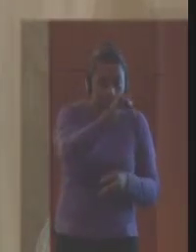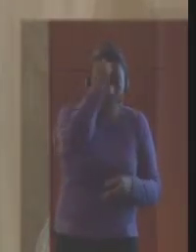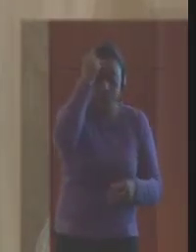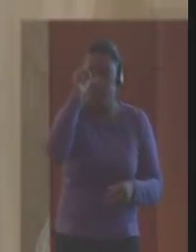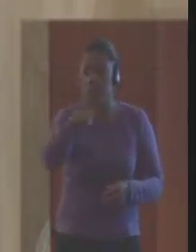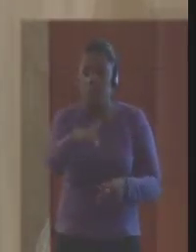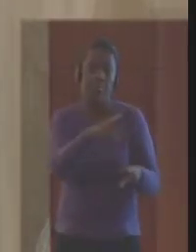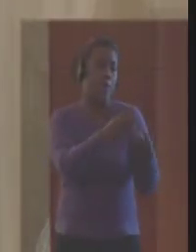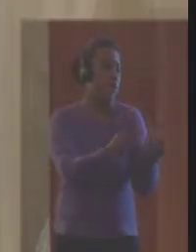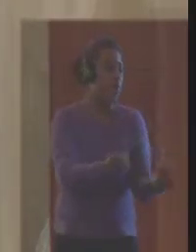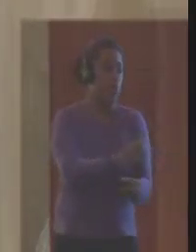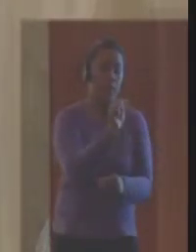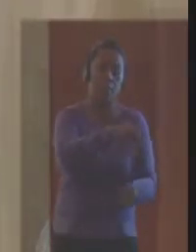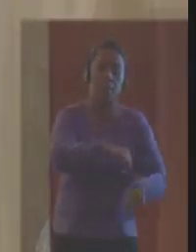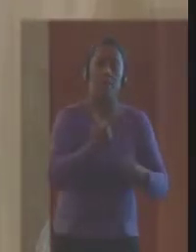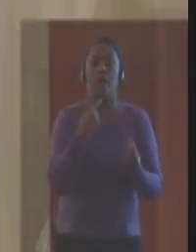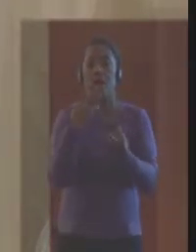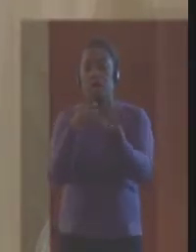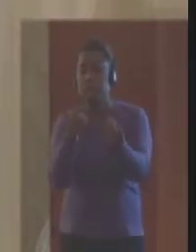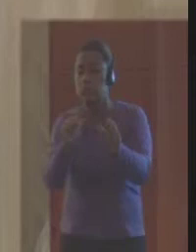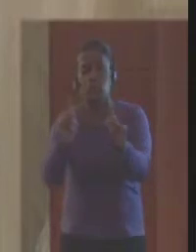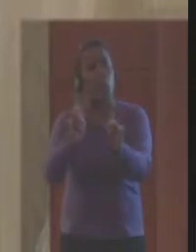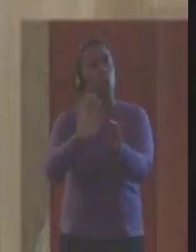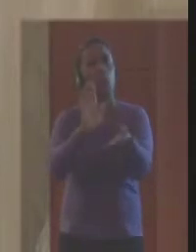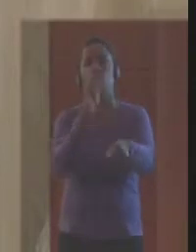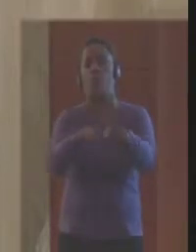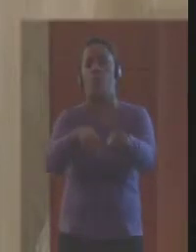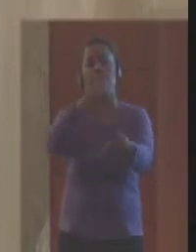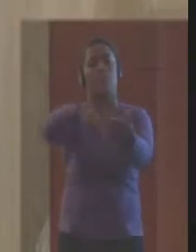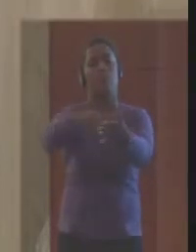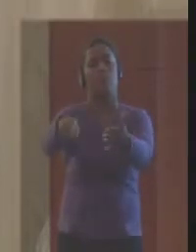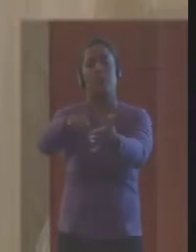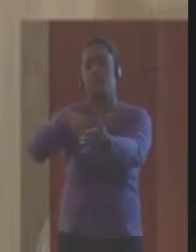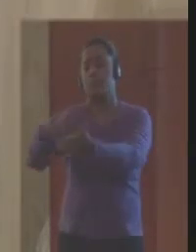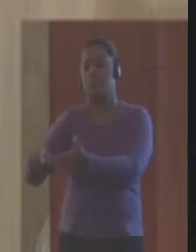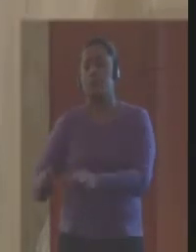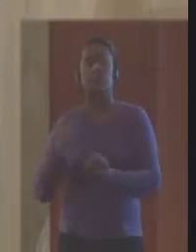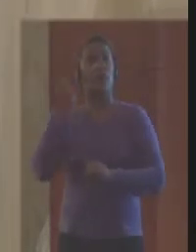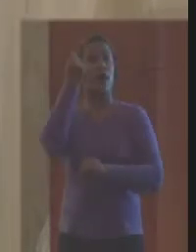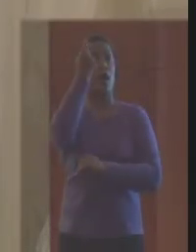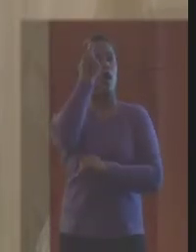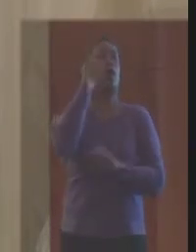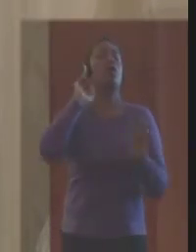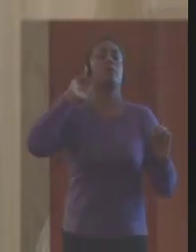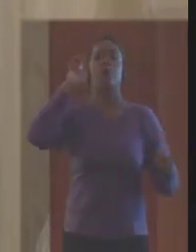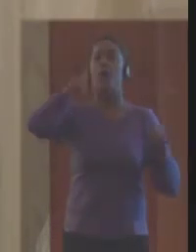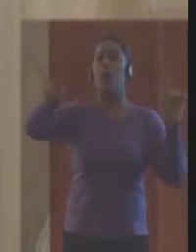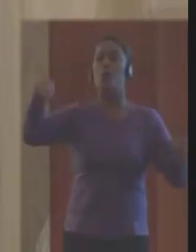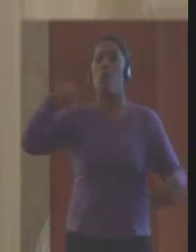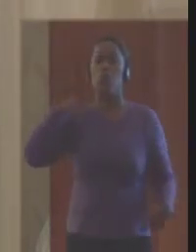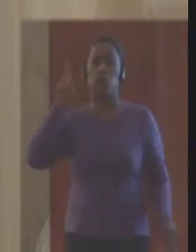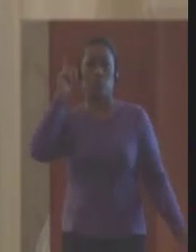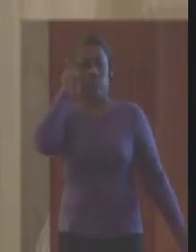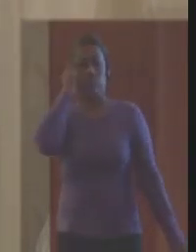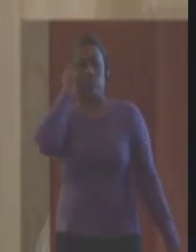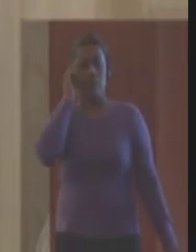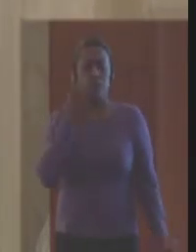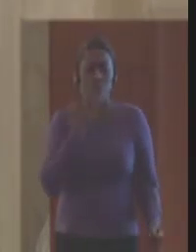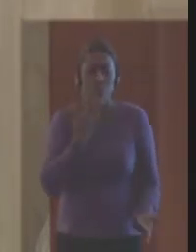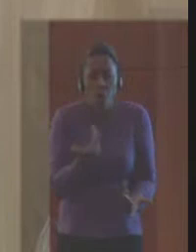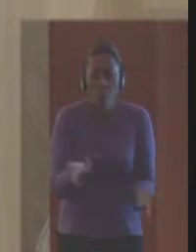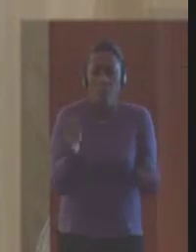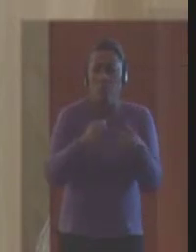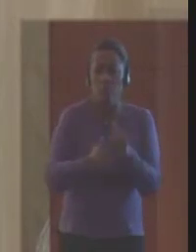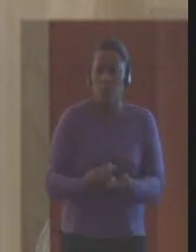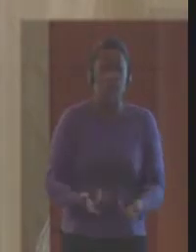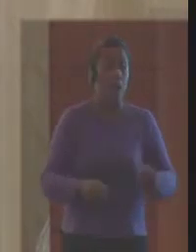o desvalorizar el valor del suelo. Y eso es una decisión política que afecta a los intereses de unos y afecta y beneficia